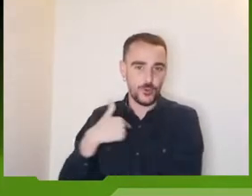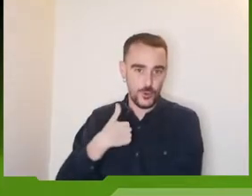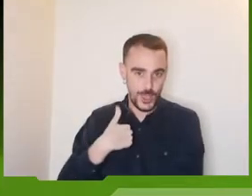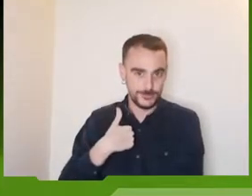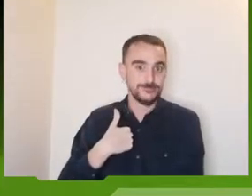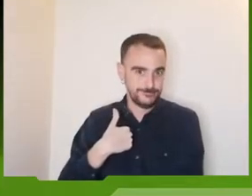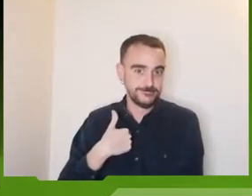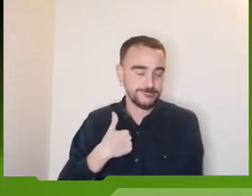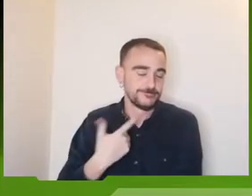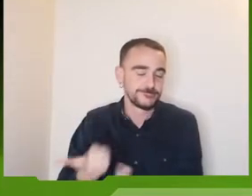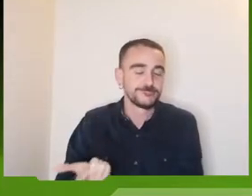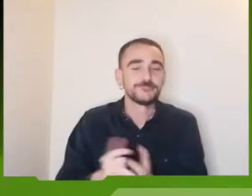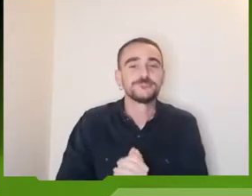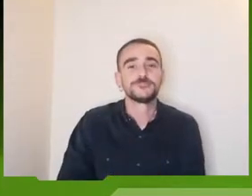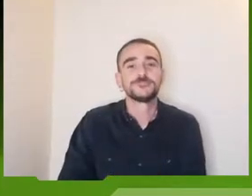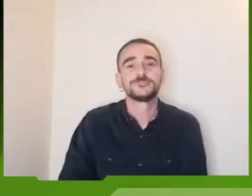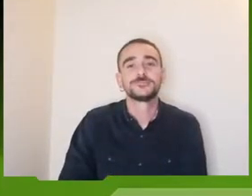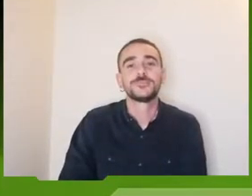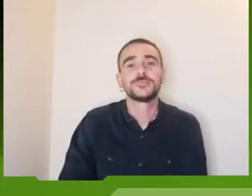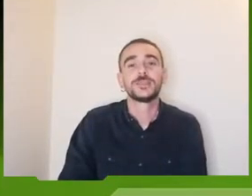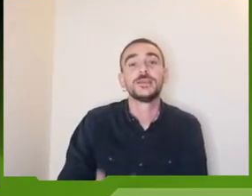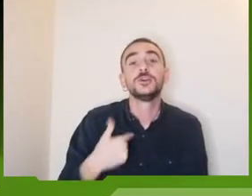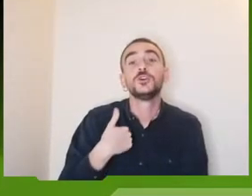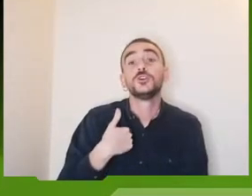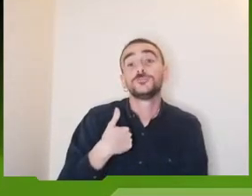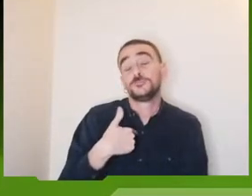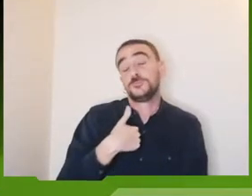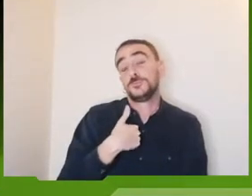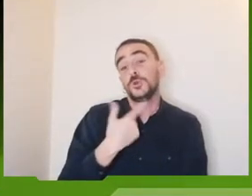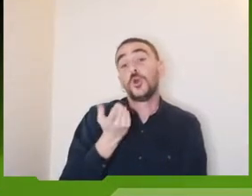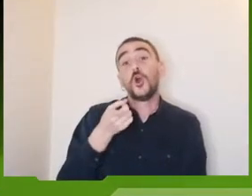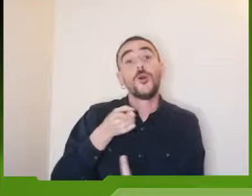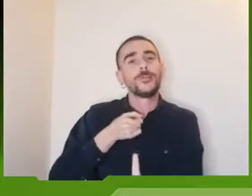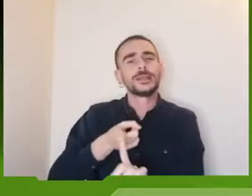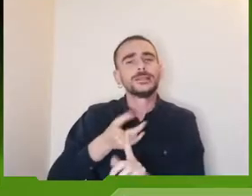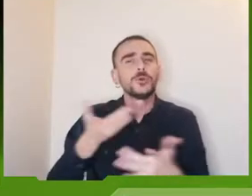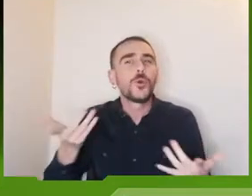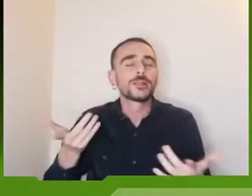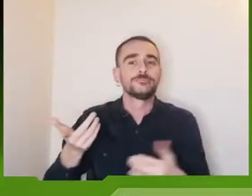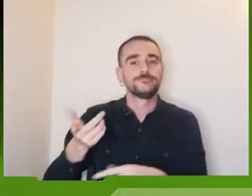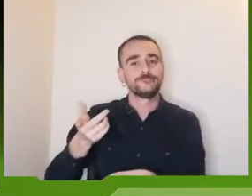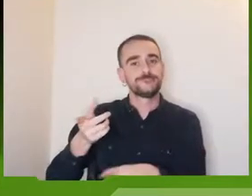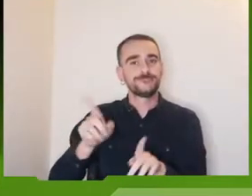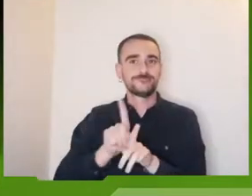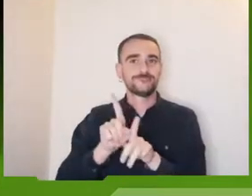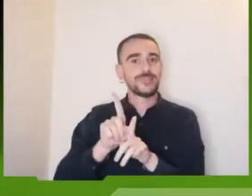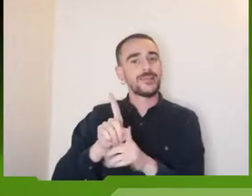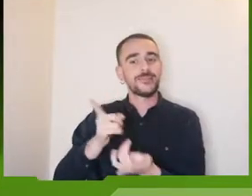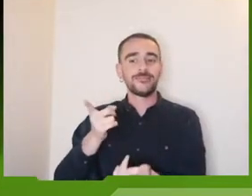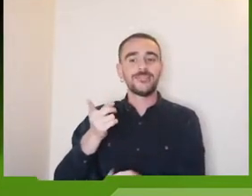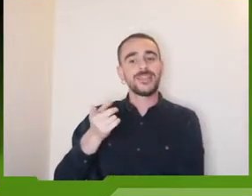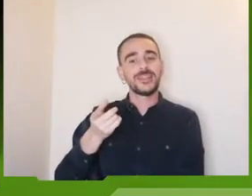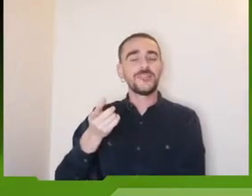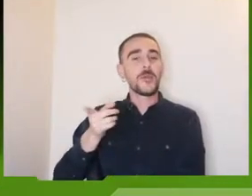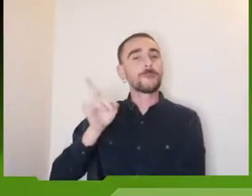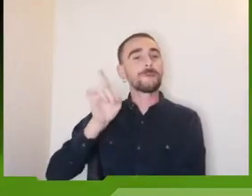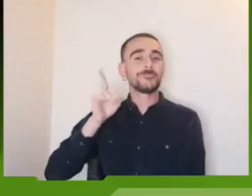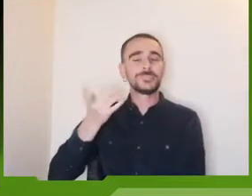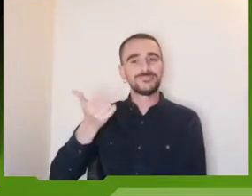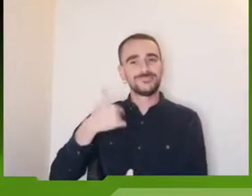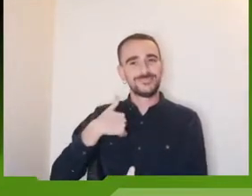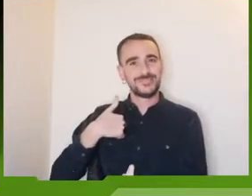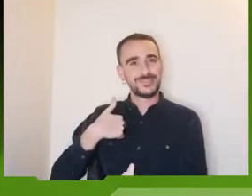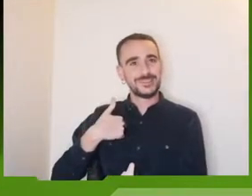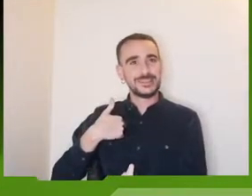quiero... Bueno, uno de mis objetivos es desmentir el falso mito de que el veganismo